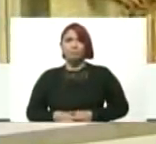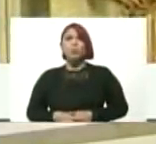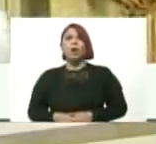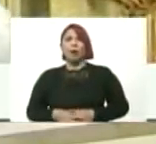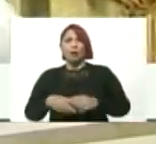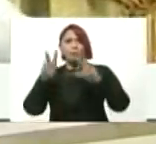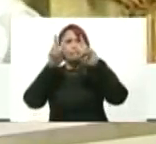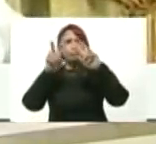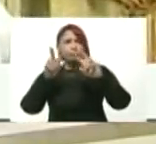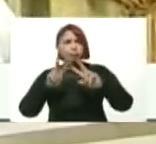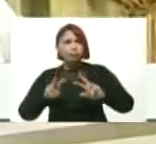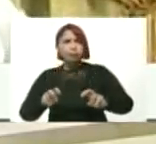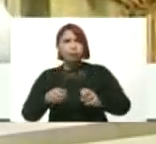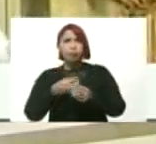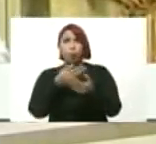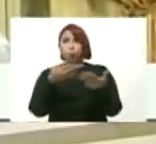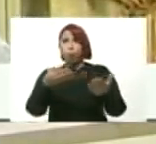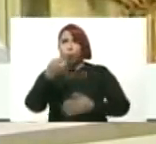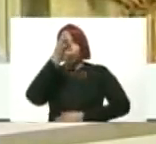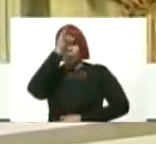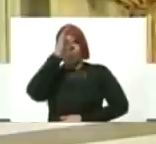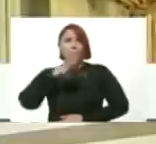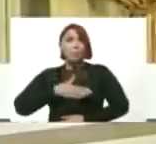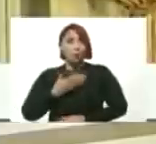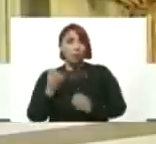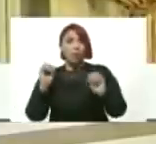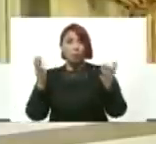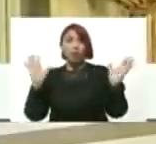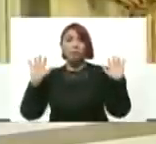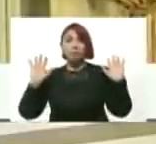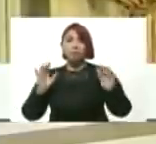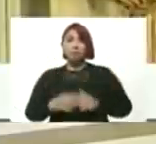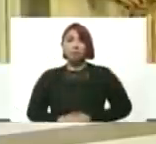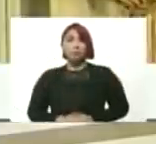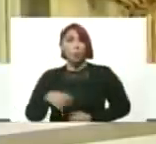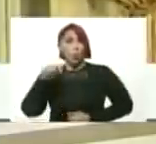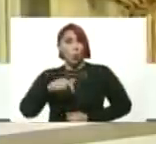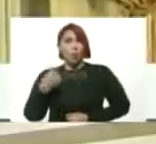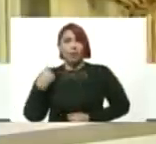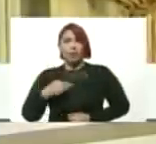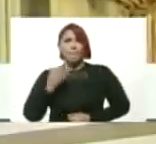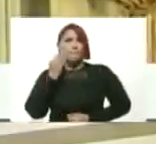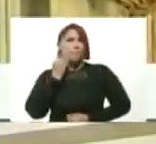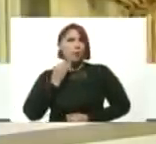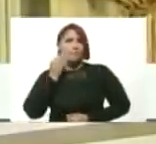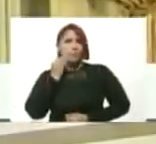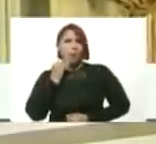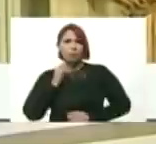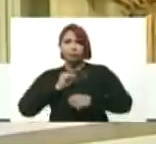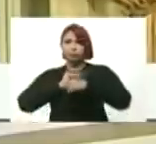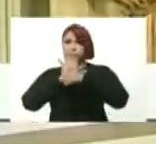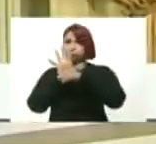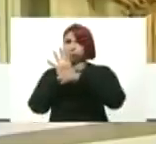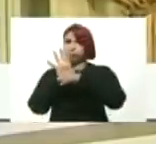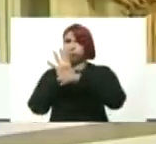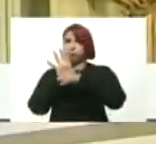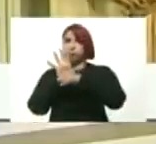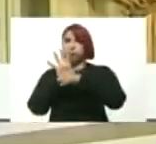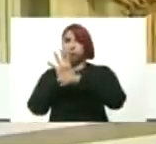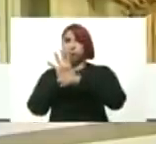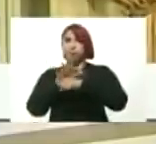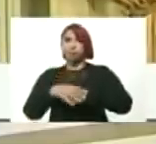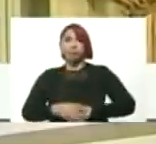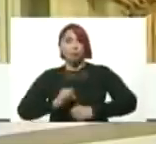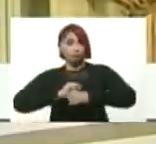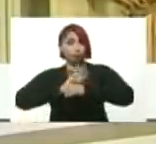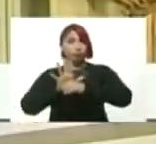mire ustedes no saben lo que se puede lograr hoy tenemos la experiencia en el coronavirus en el coronavirus has tenido